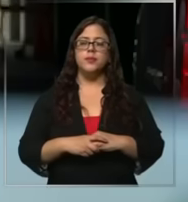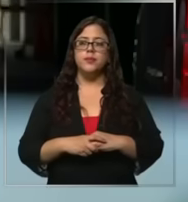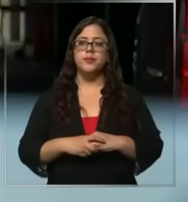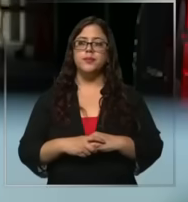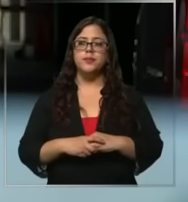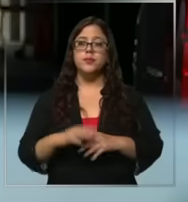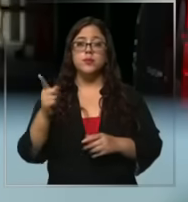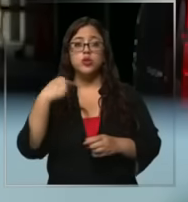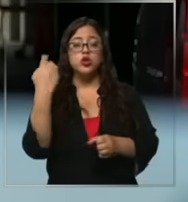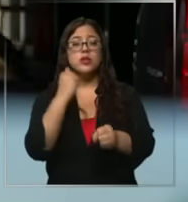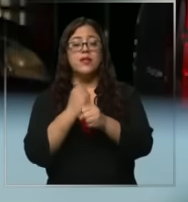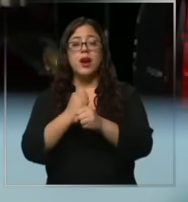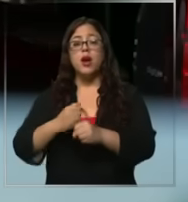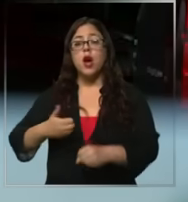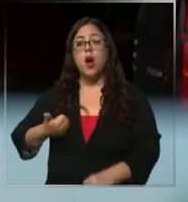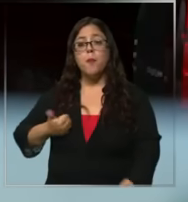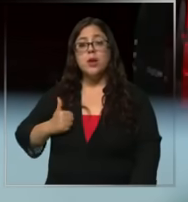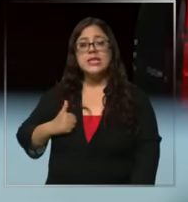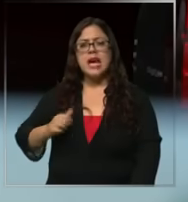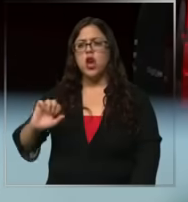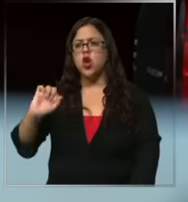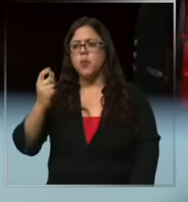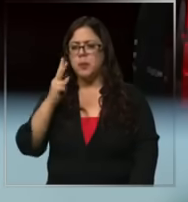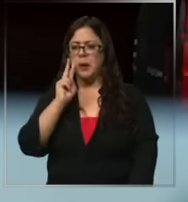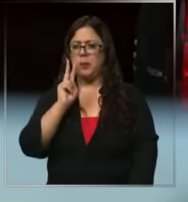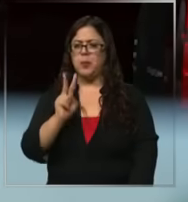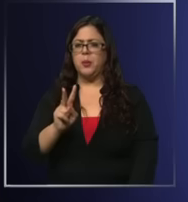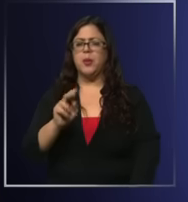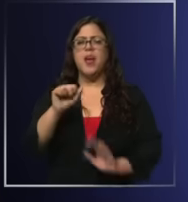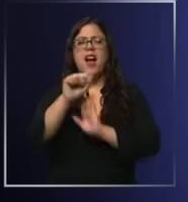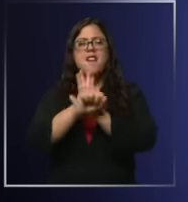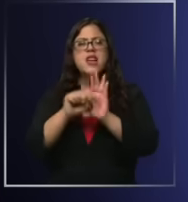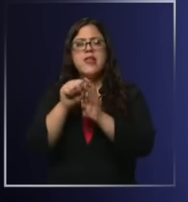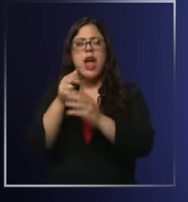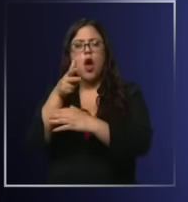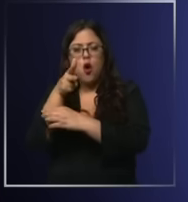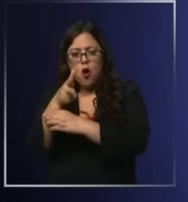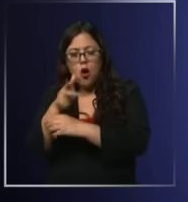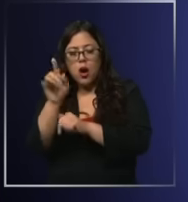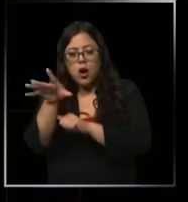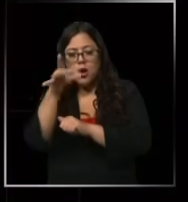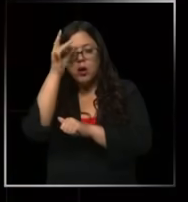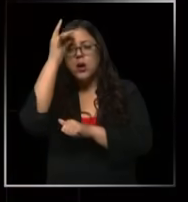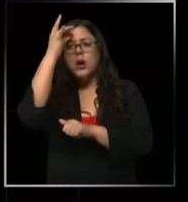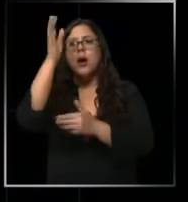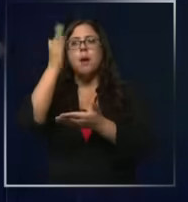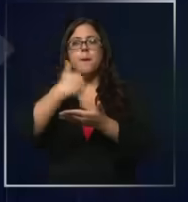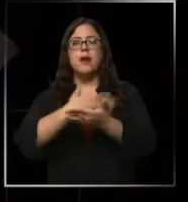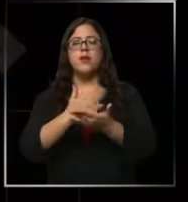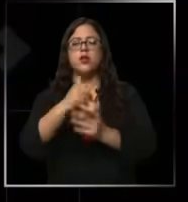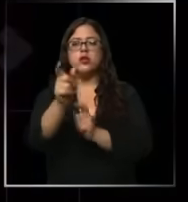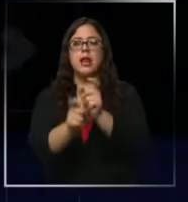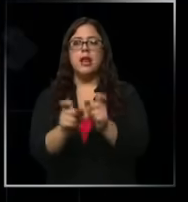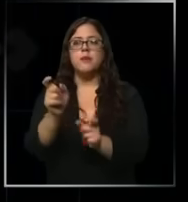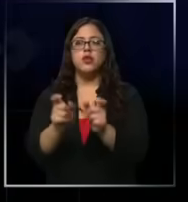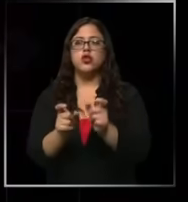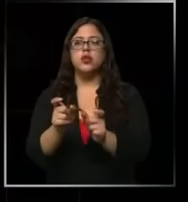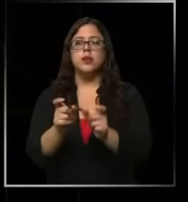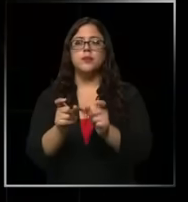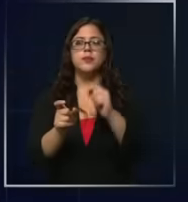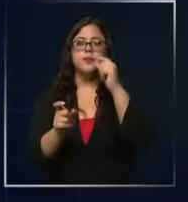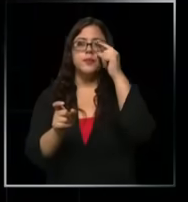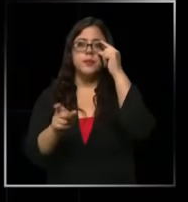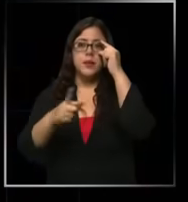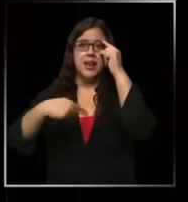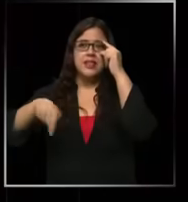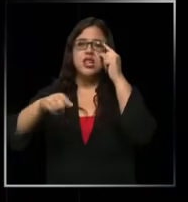Cuando estábamos trabajando con la policía, el primer elemento que nos saltó a la vista fueron los videos, ¿ya? Y ahí nos dimos cuenta de la preparación de estas personas. Ya estas personas